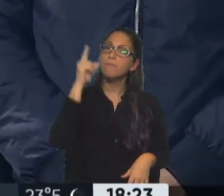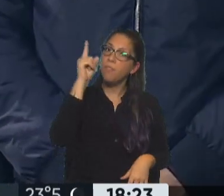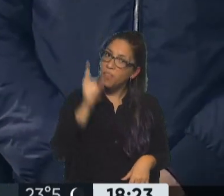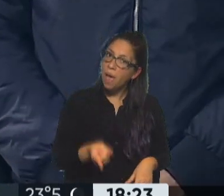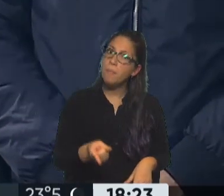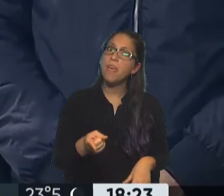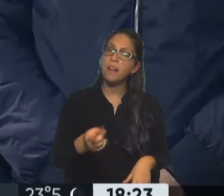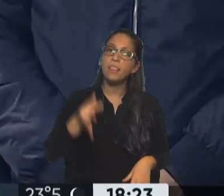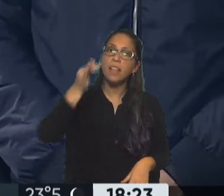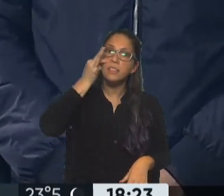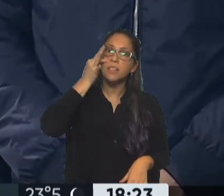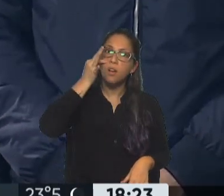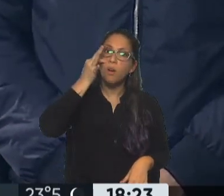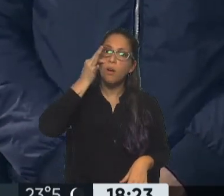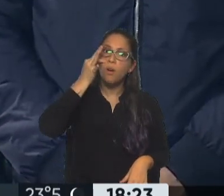el